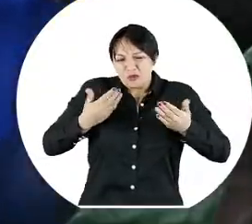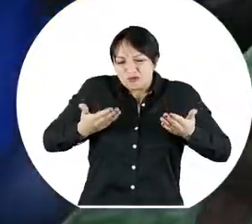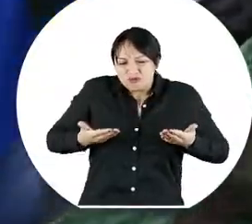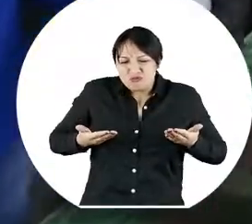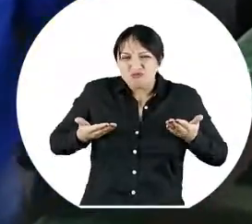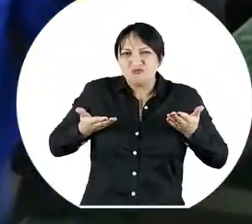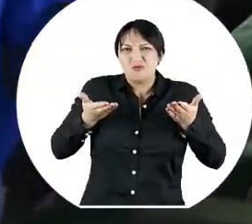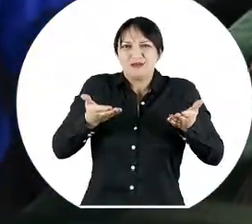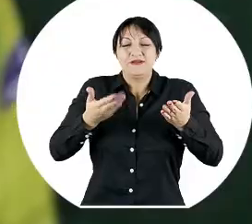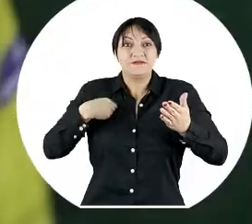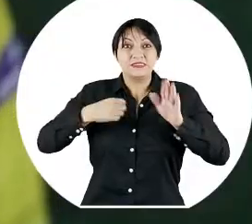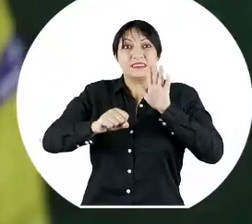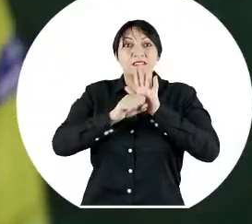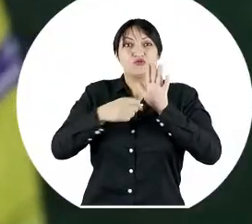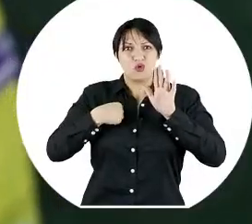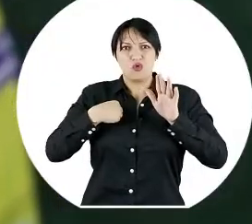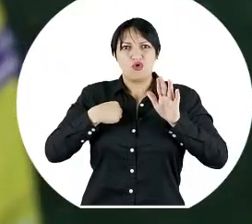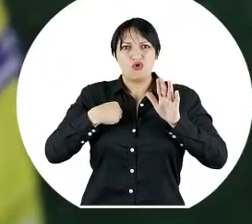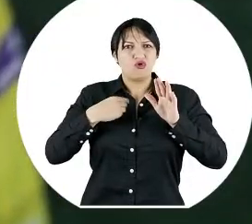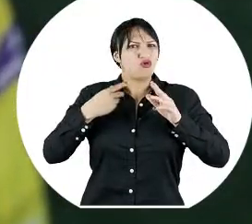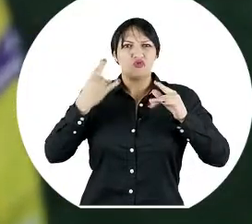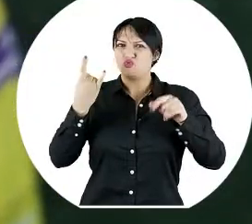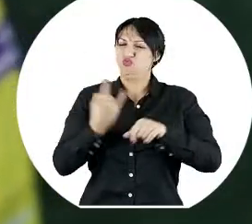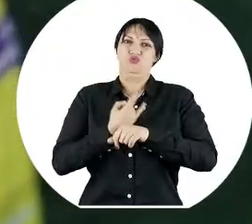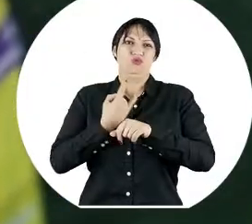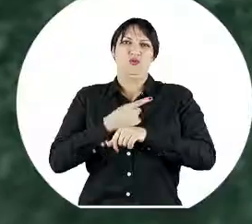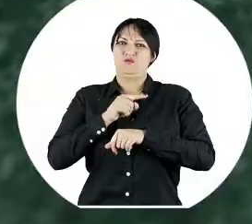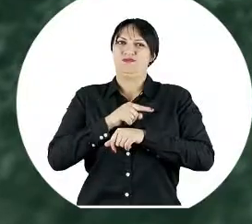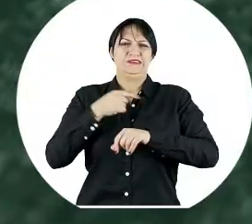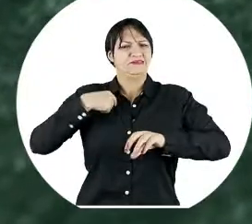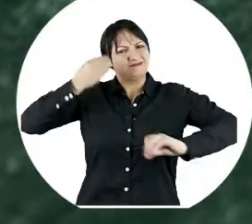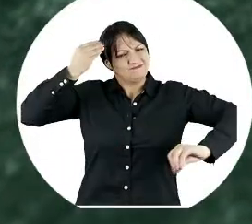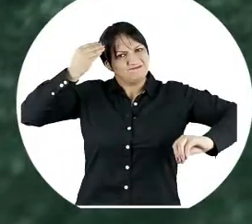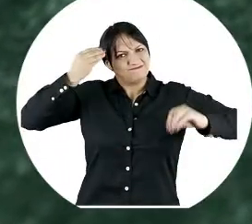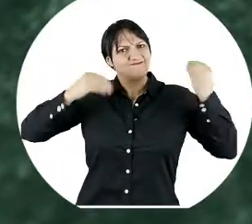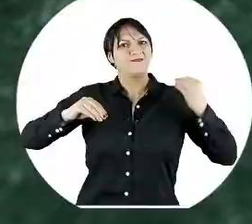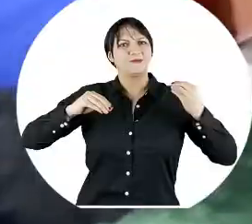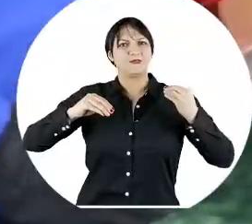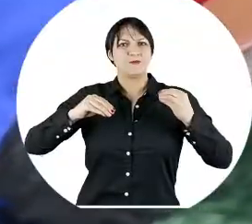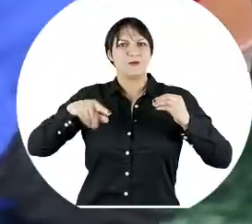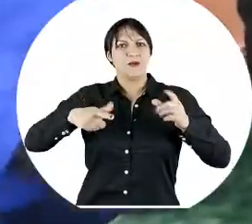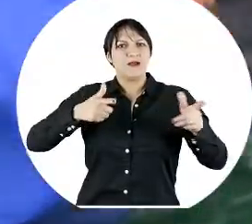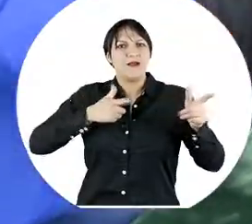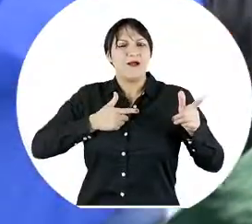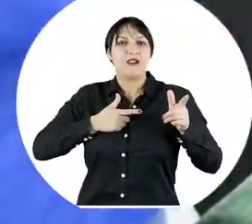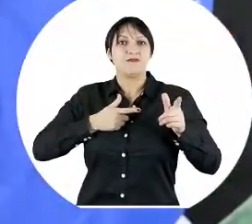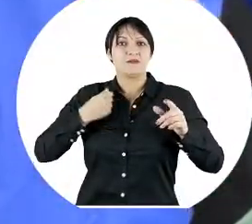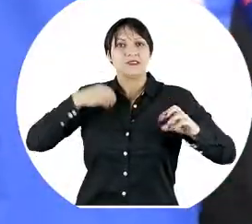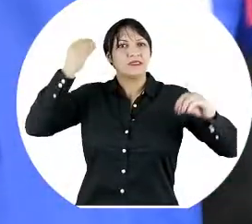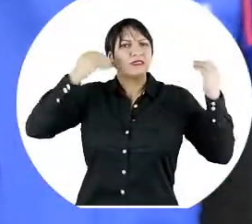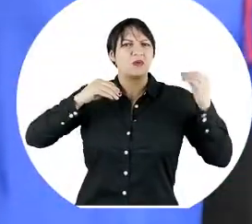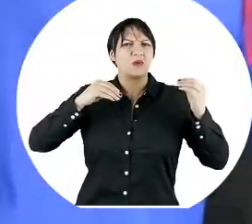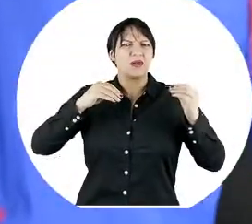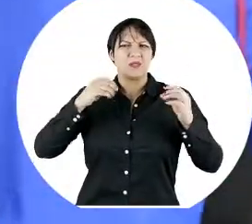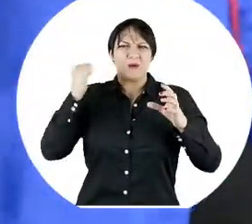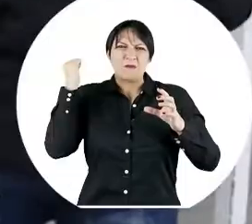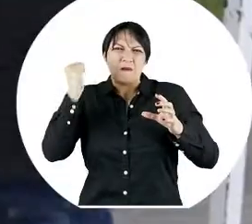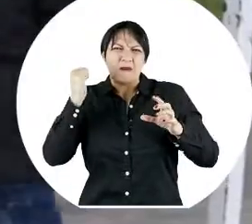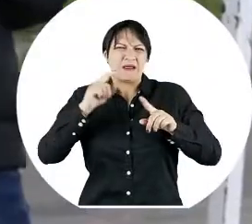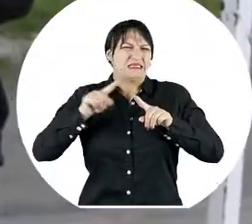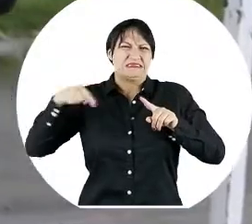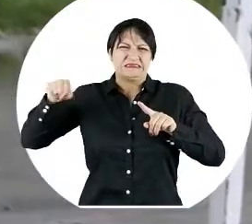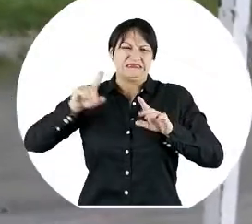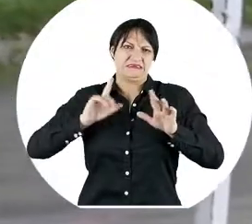vecino. Es mi forma de decir que yo no uso ni estoy de acuerdo en el uso de armas y tampoco no estoy de acuerdo